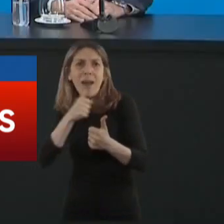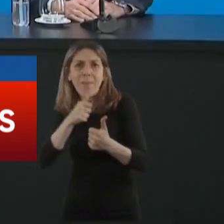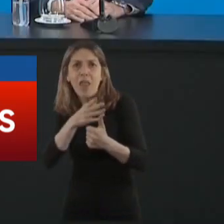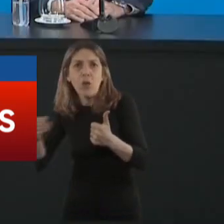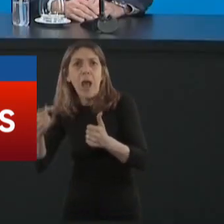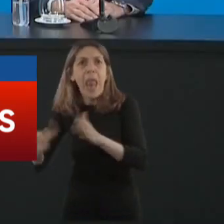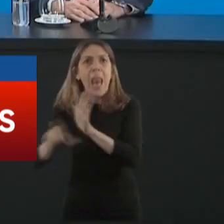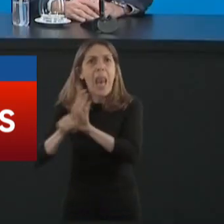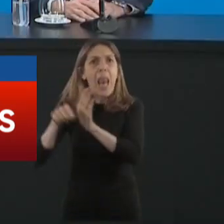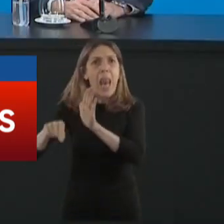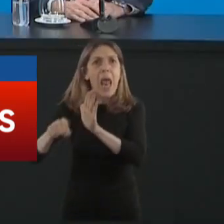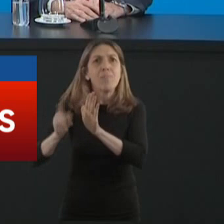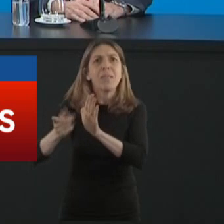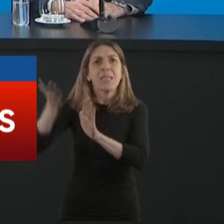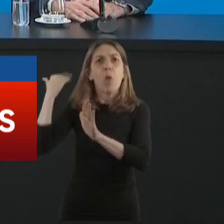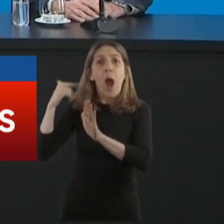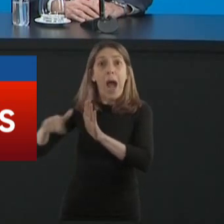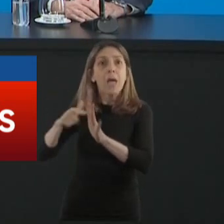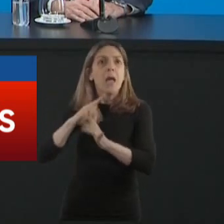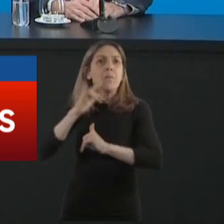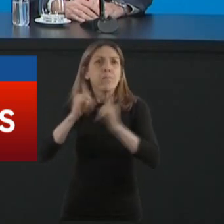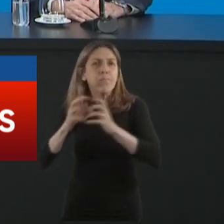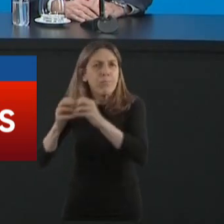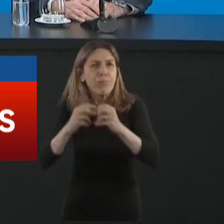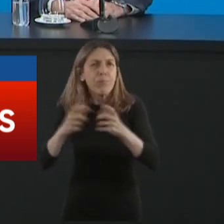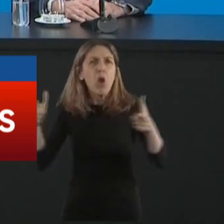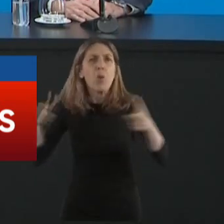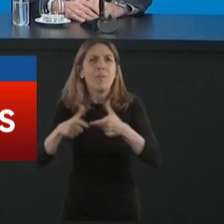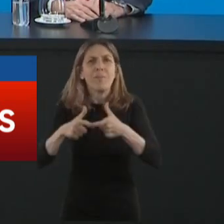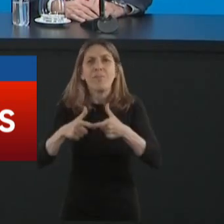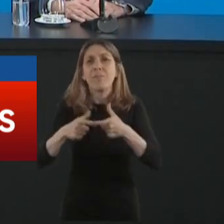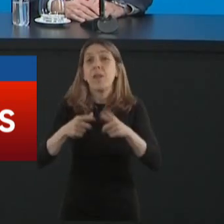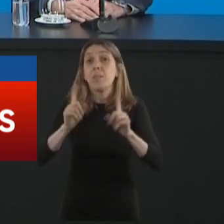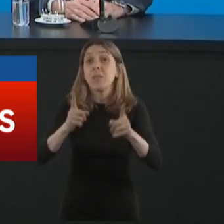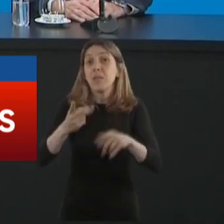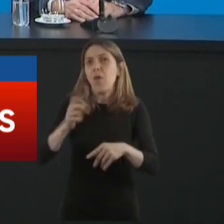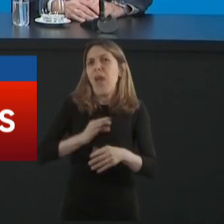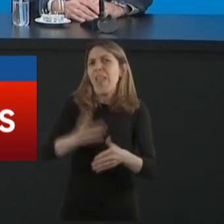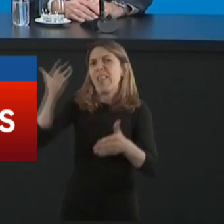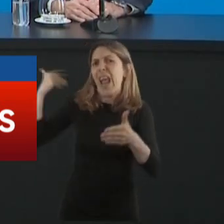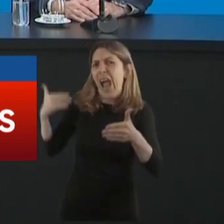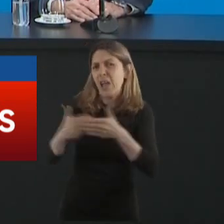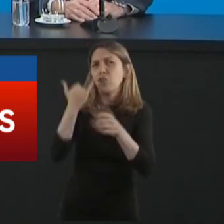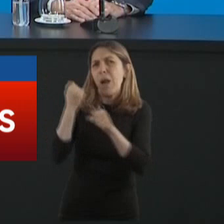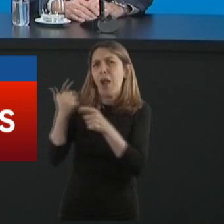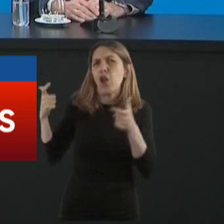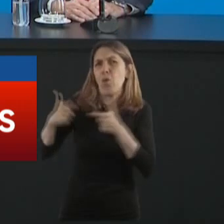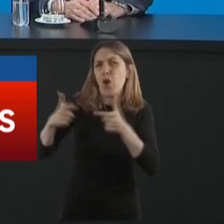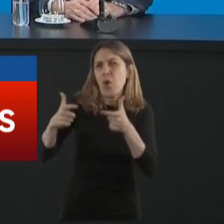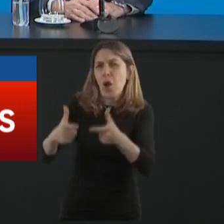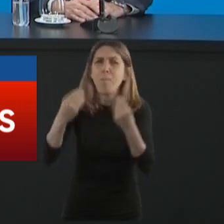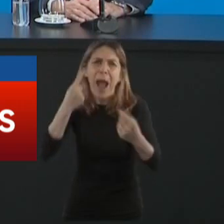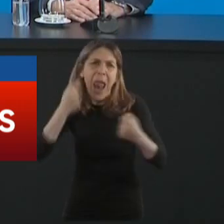una ley vigente, comentábamos en la mesa de trabajo, de hace 20 años y fundamental para